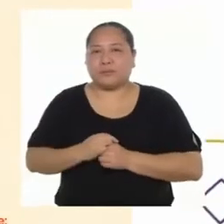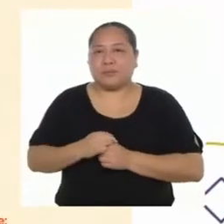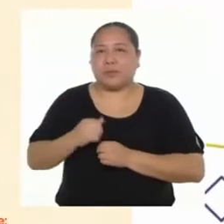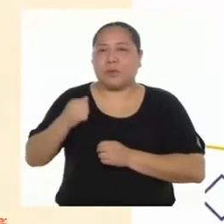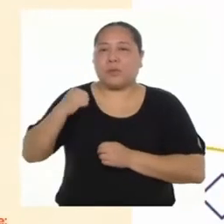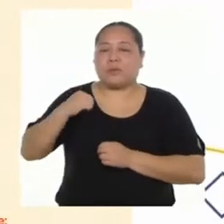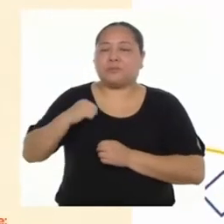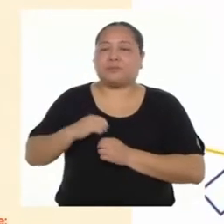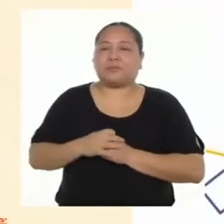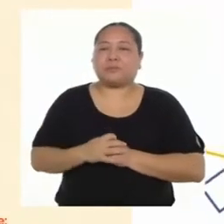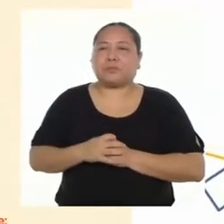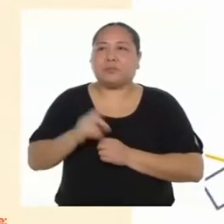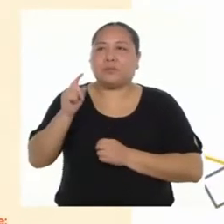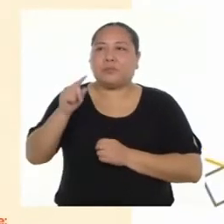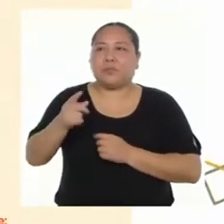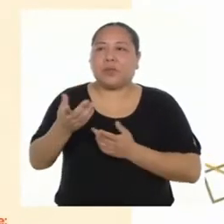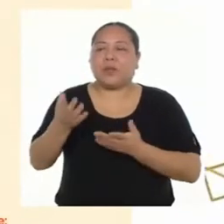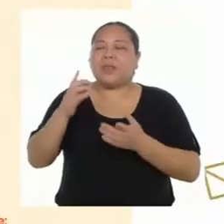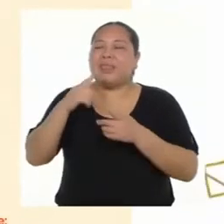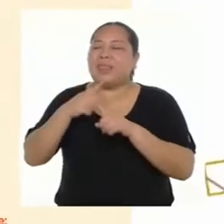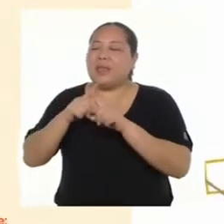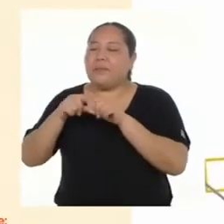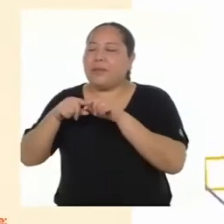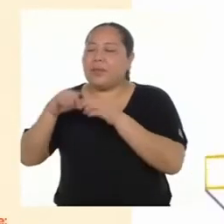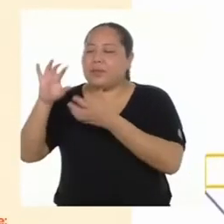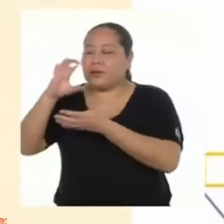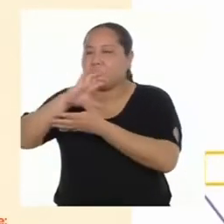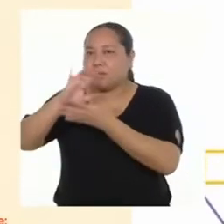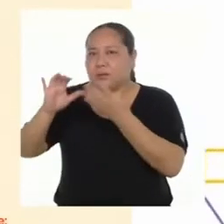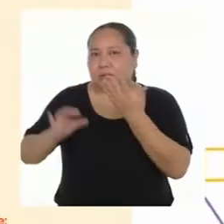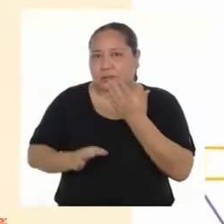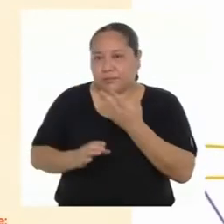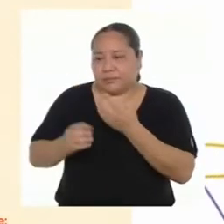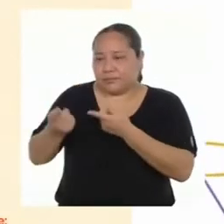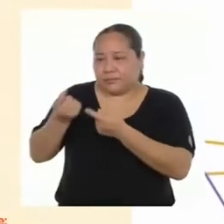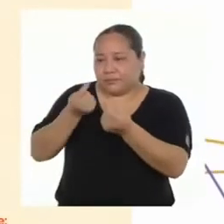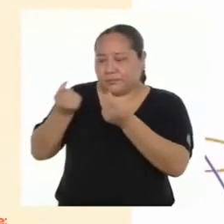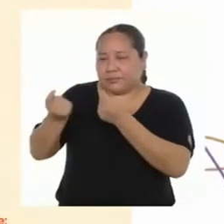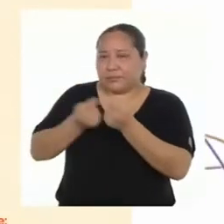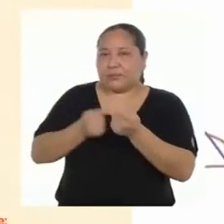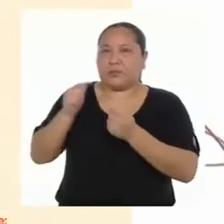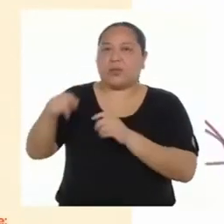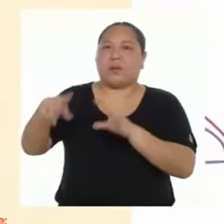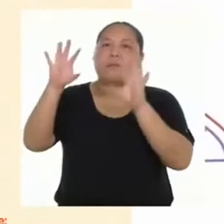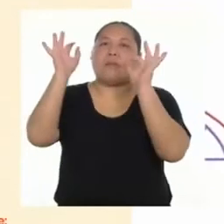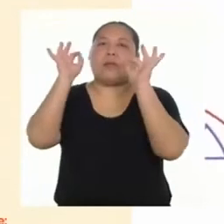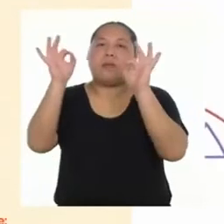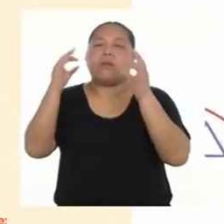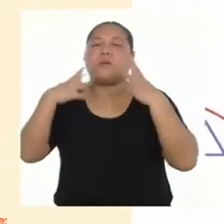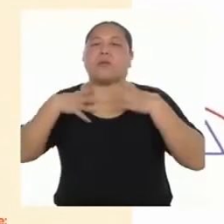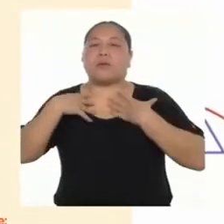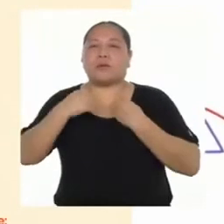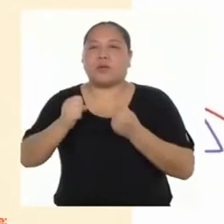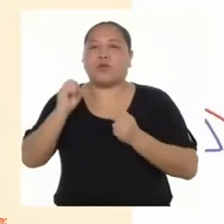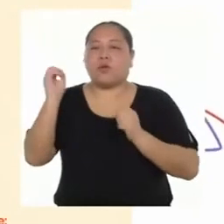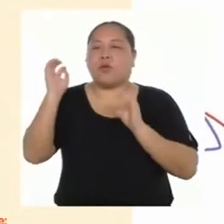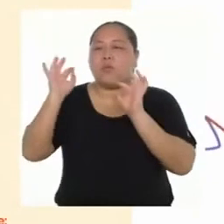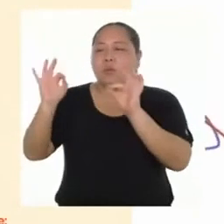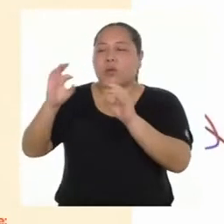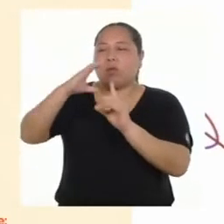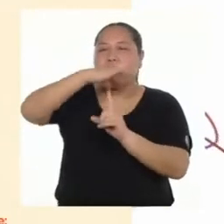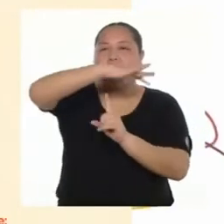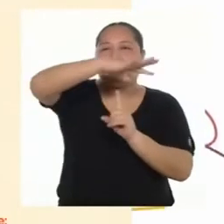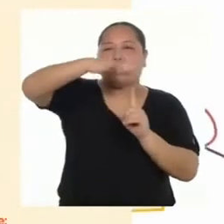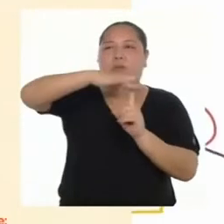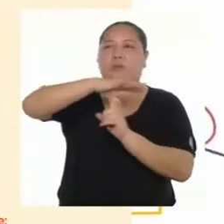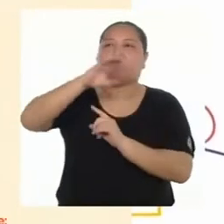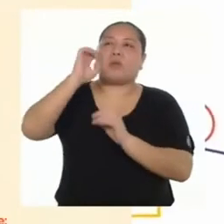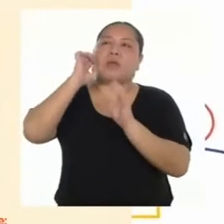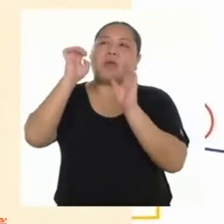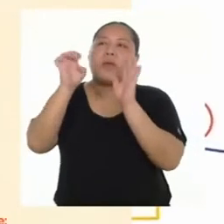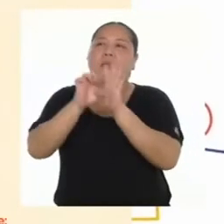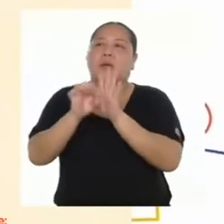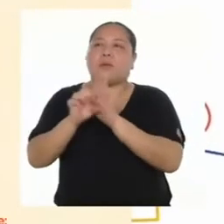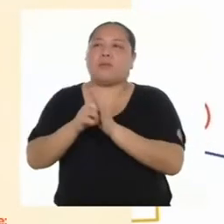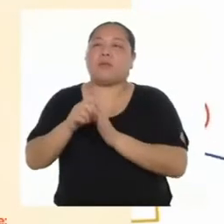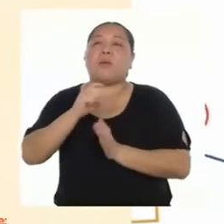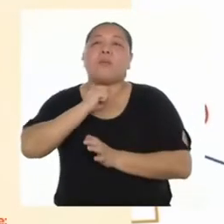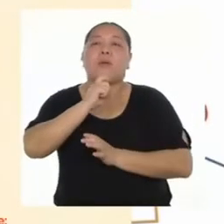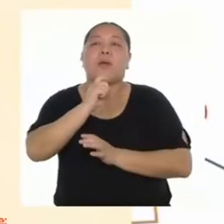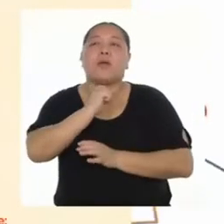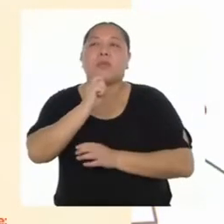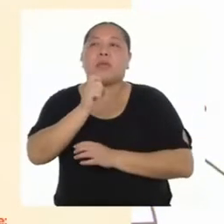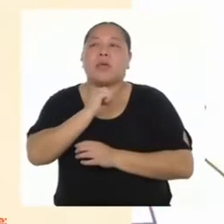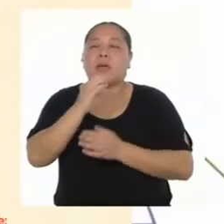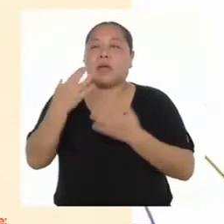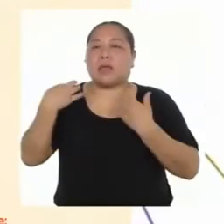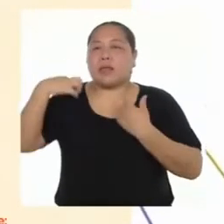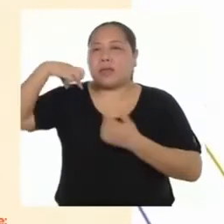debido a sus características o al manejo al que deben ser sometidos, representan un riesgo para la salud o el ambiente. Por ejemplo, los residuos metálicos